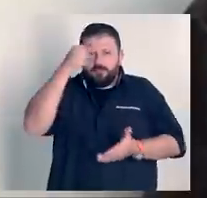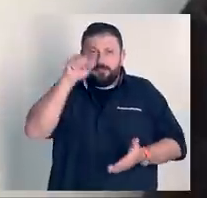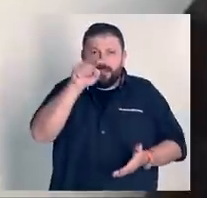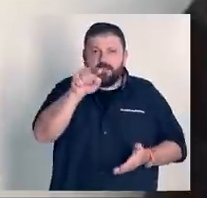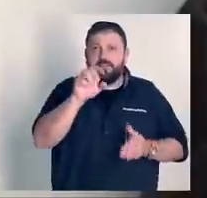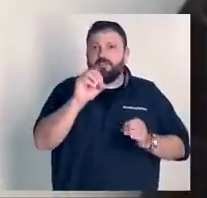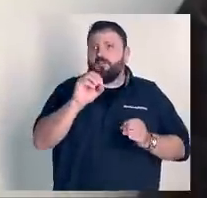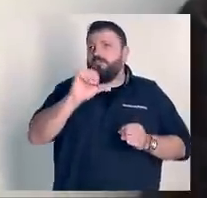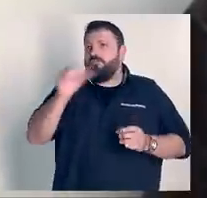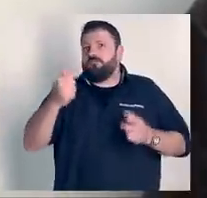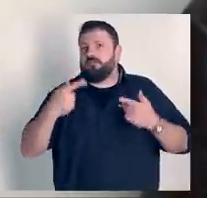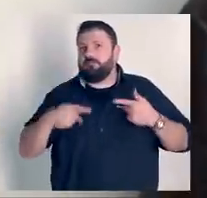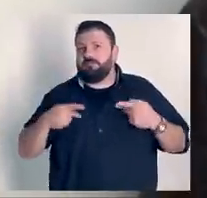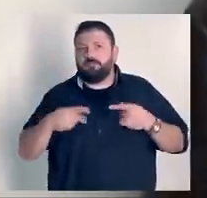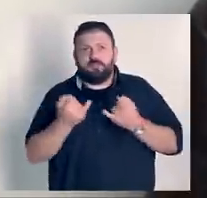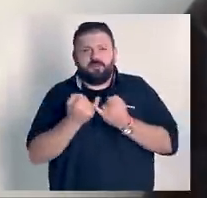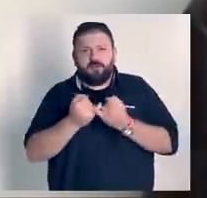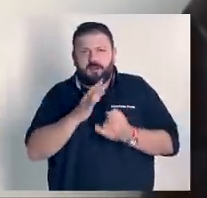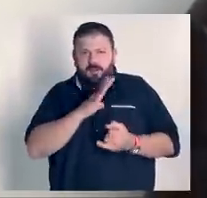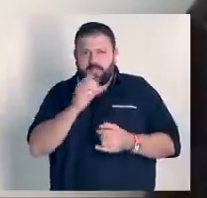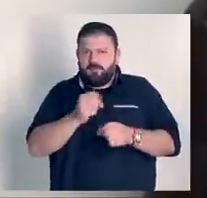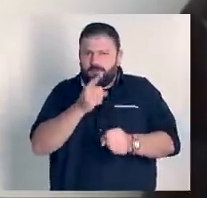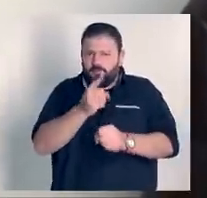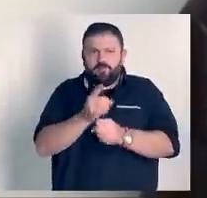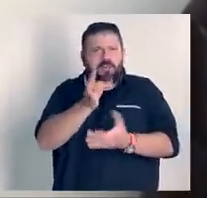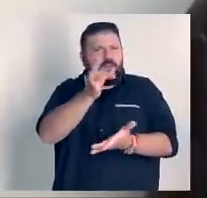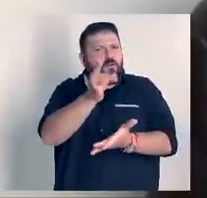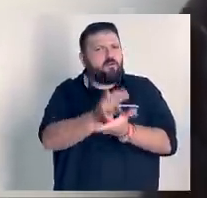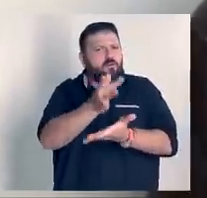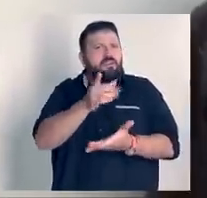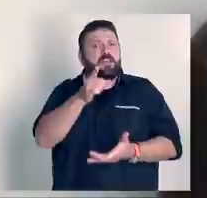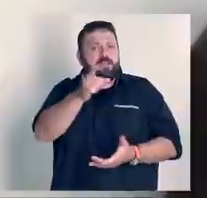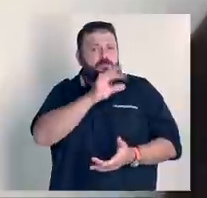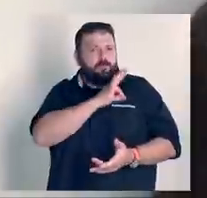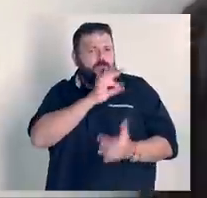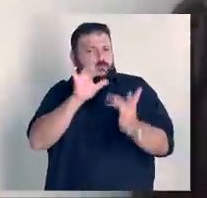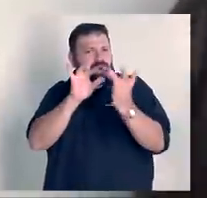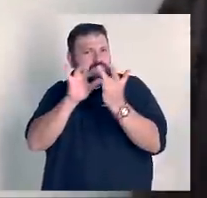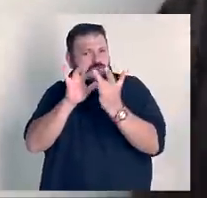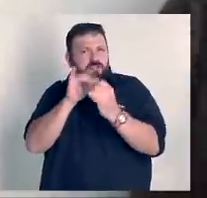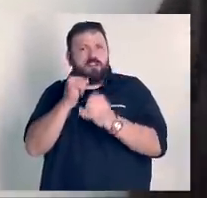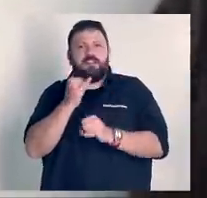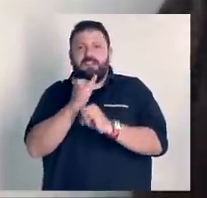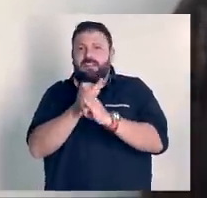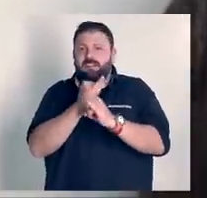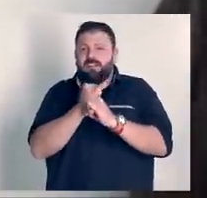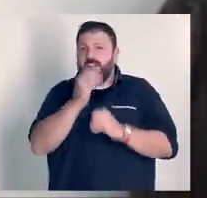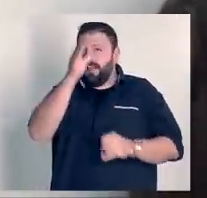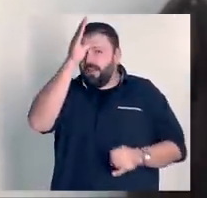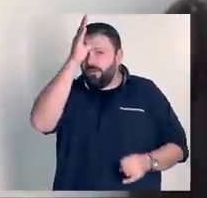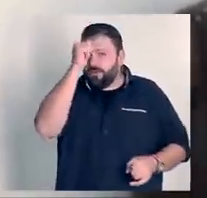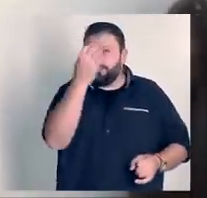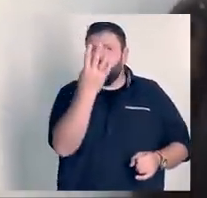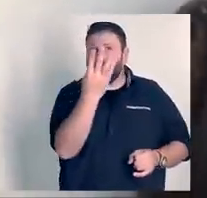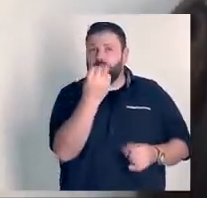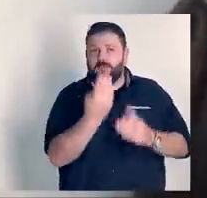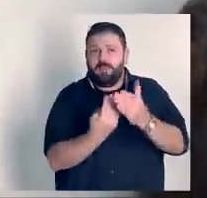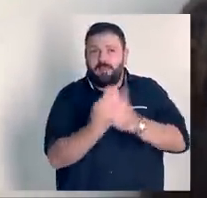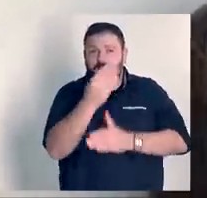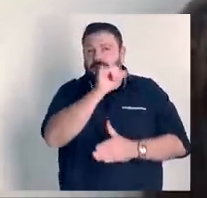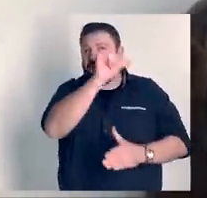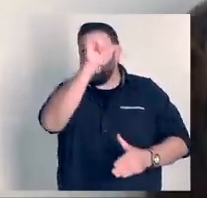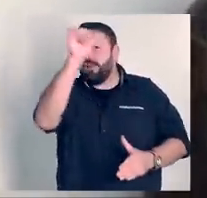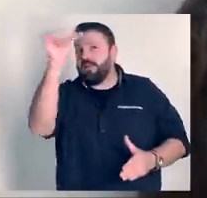más. Así es que creo que es una oportunidad única donde se pueden ustedes conectar. Acuérdense, de las 9 de la mañana a las 9 de la